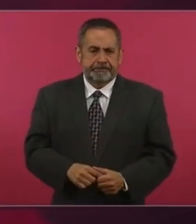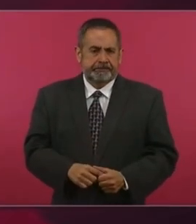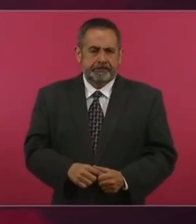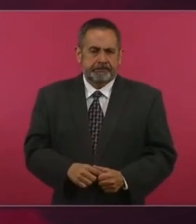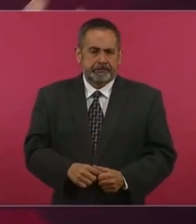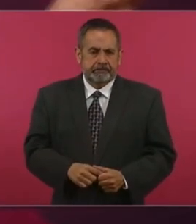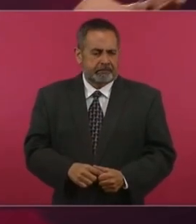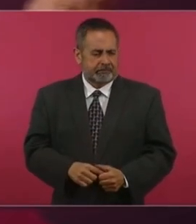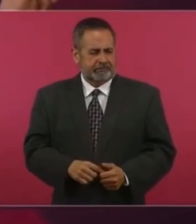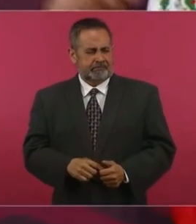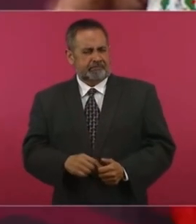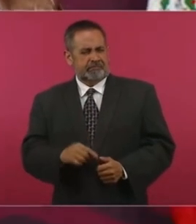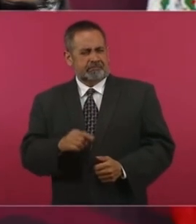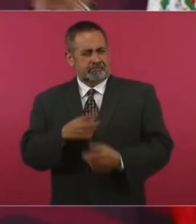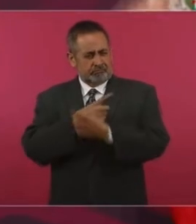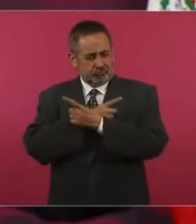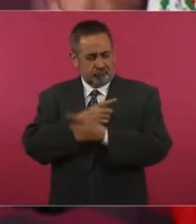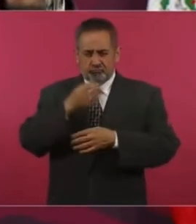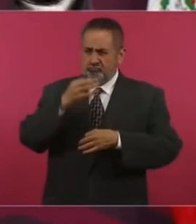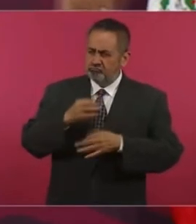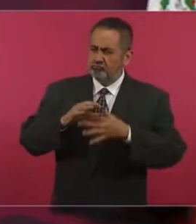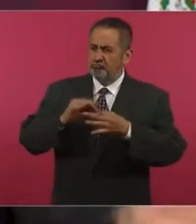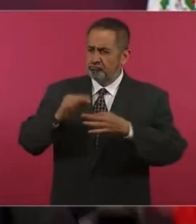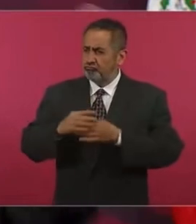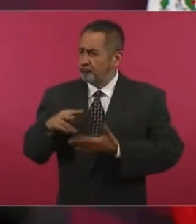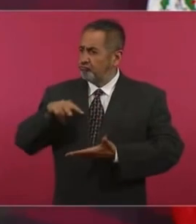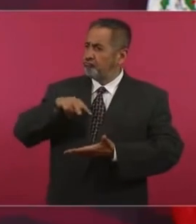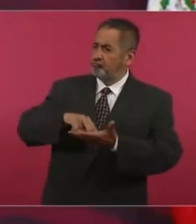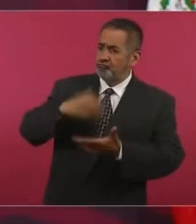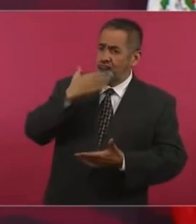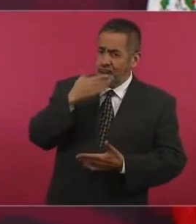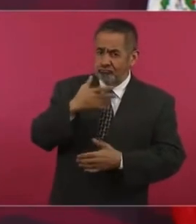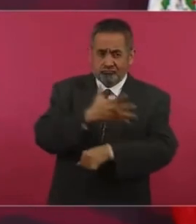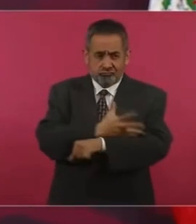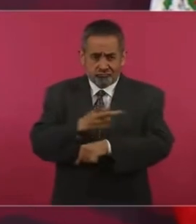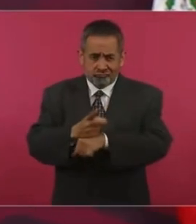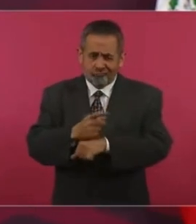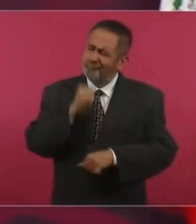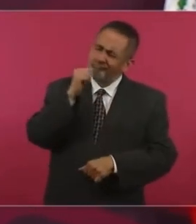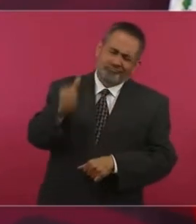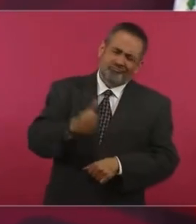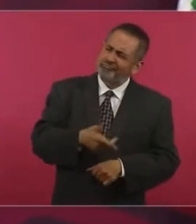pues qué autoridad moral puede tener una persona así.